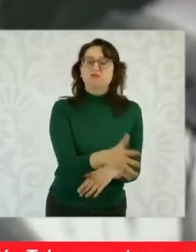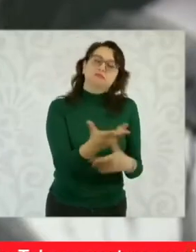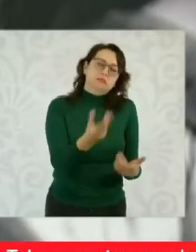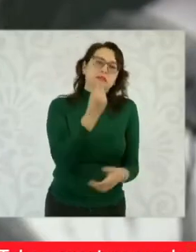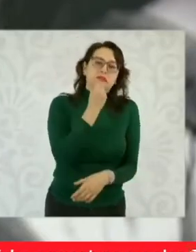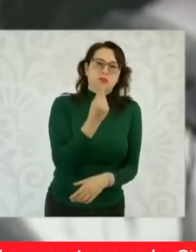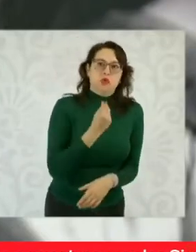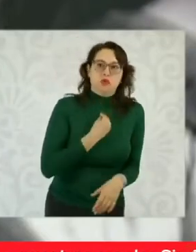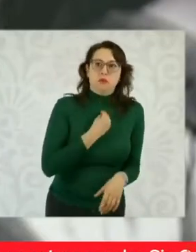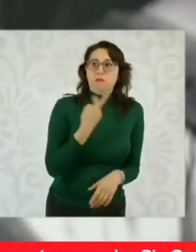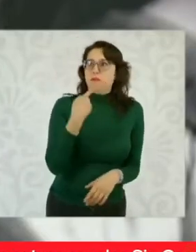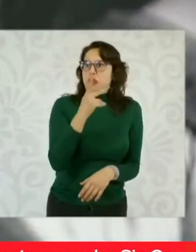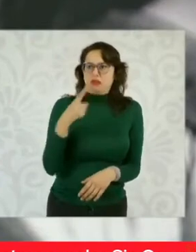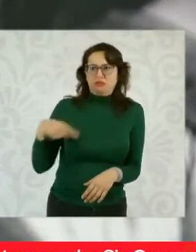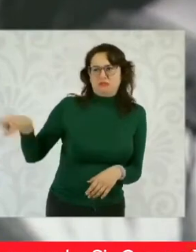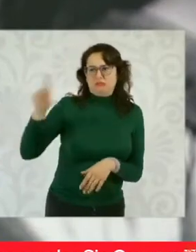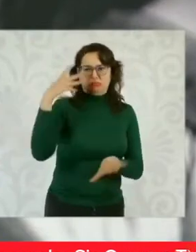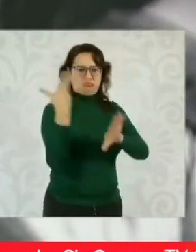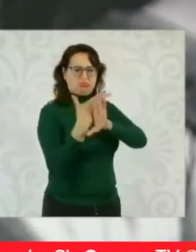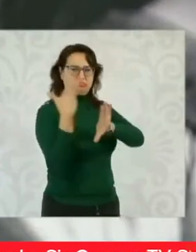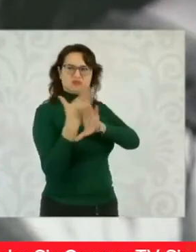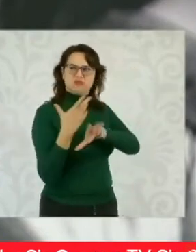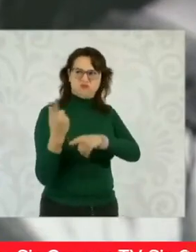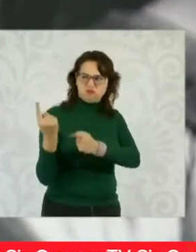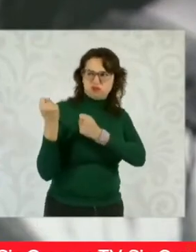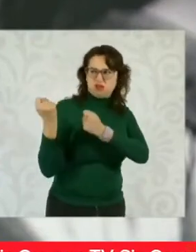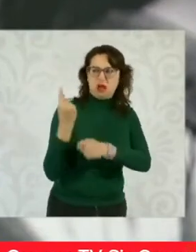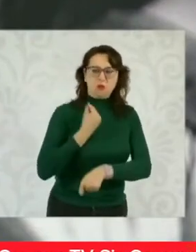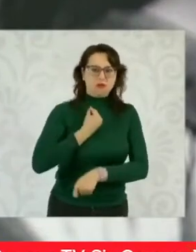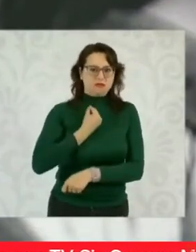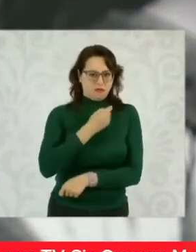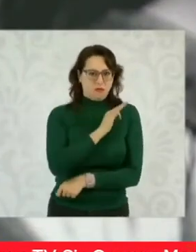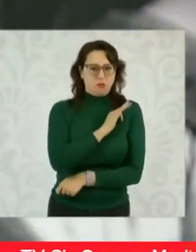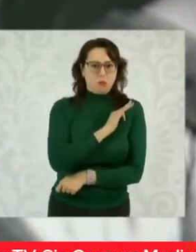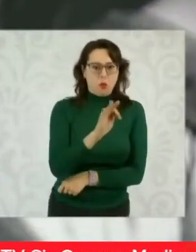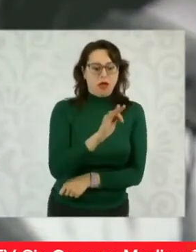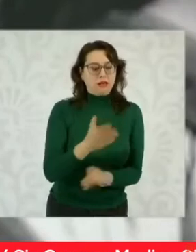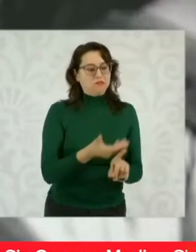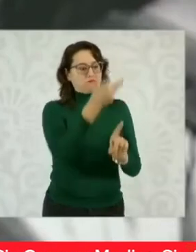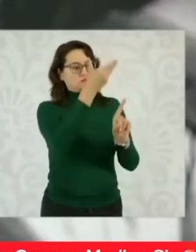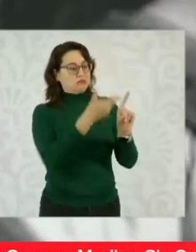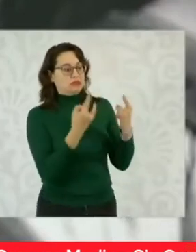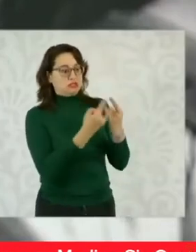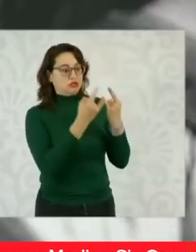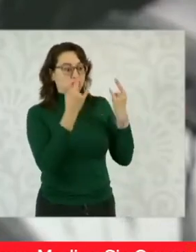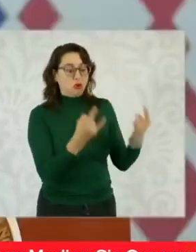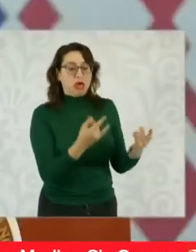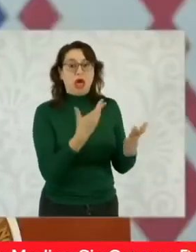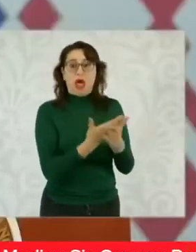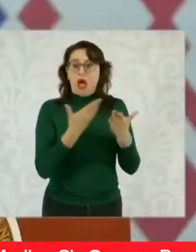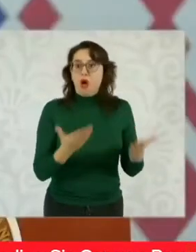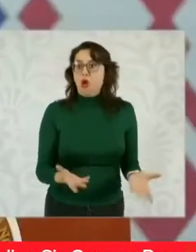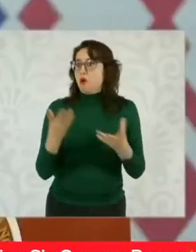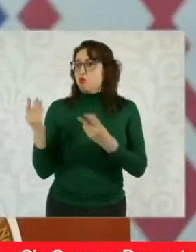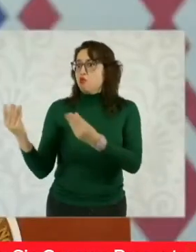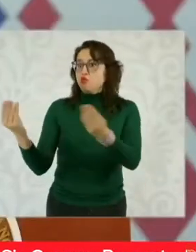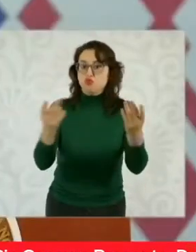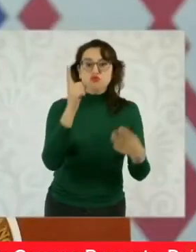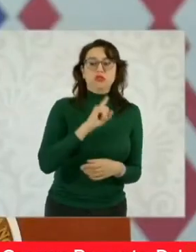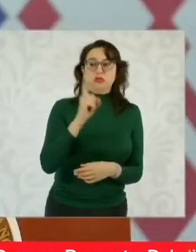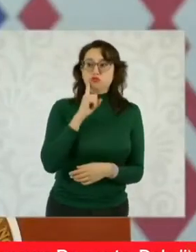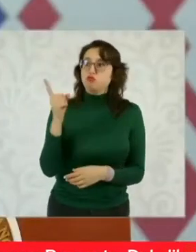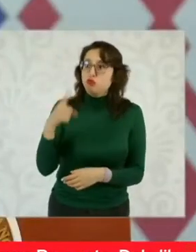de encontrar justicia. La historia de doña Rosario Ibarra es también la de muchas mujeres que siguen luchando por la verdad y